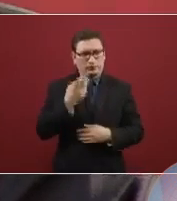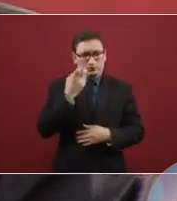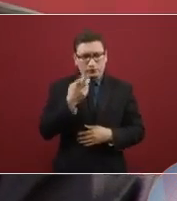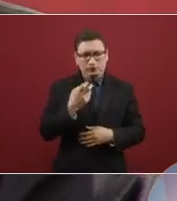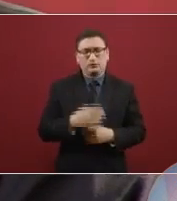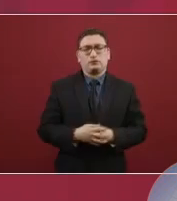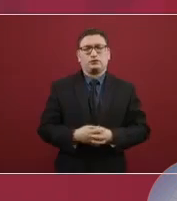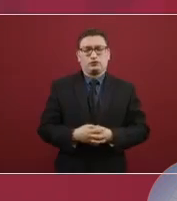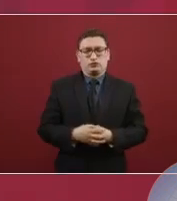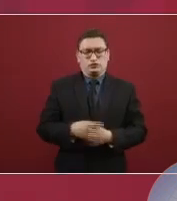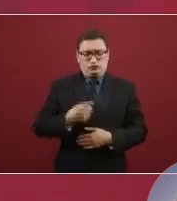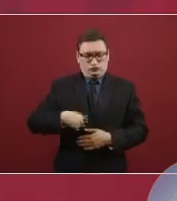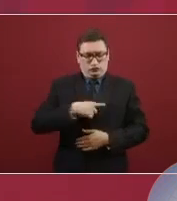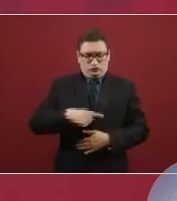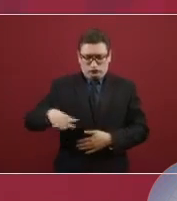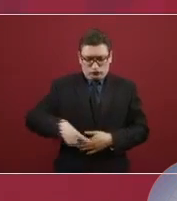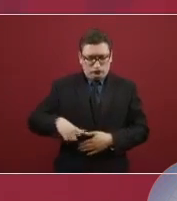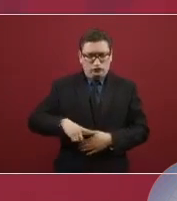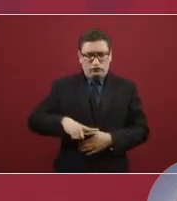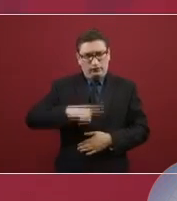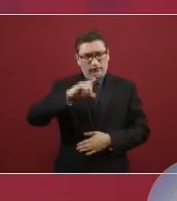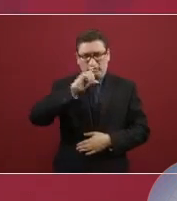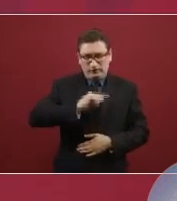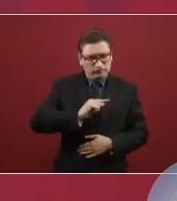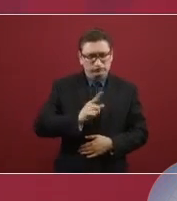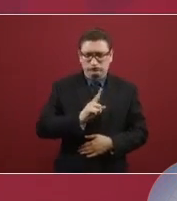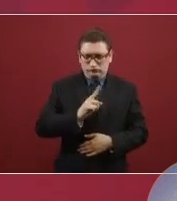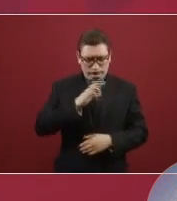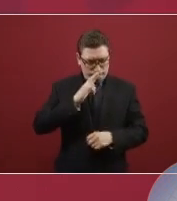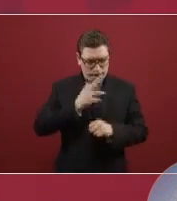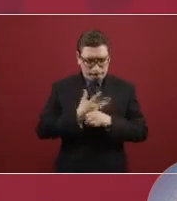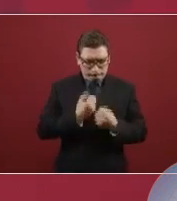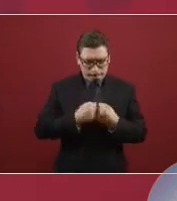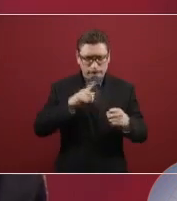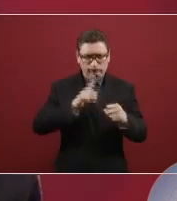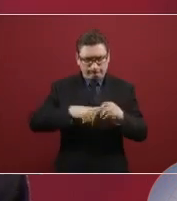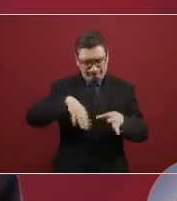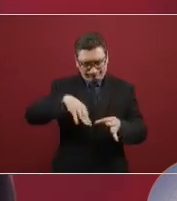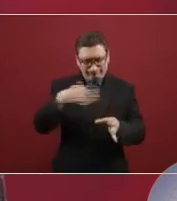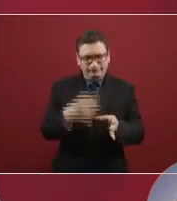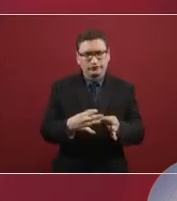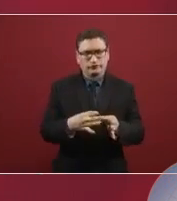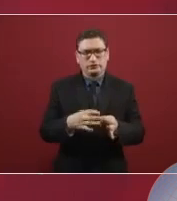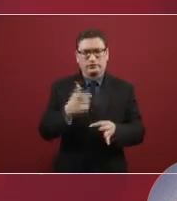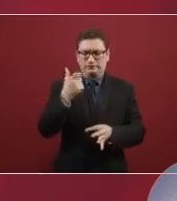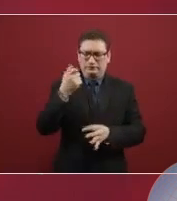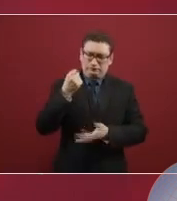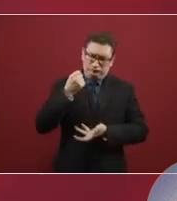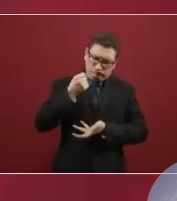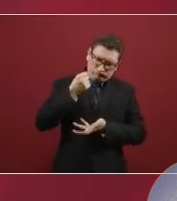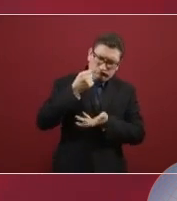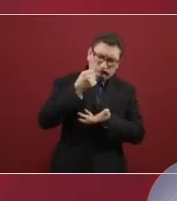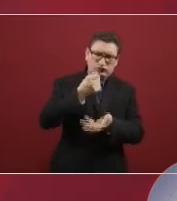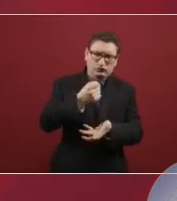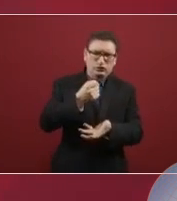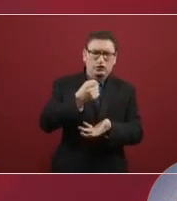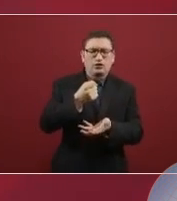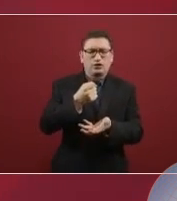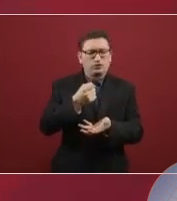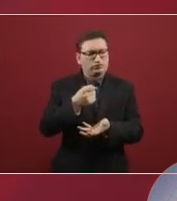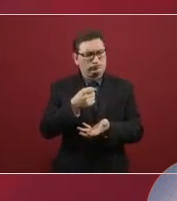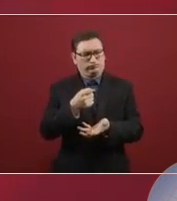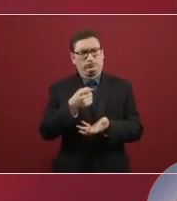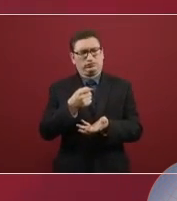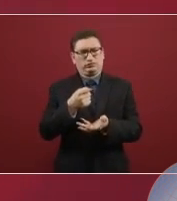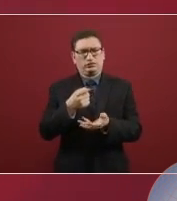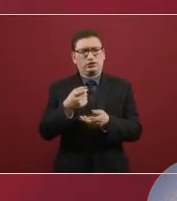de incumplir con su responsabilidad social por qué entregar el dinero a